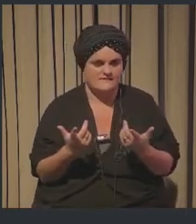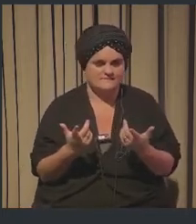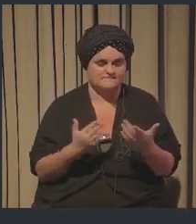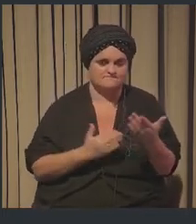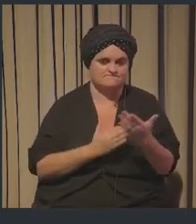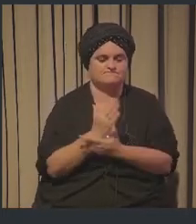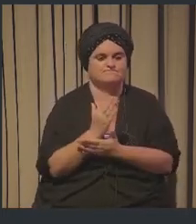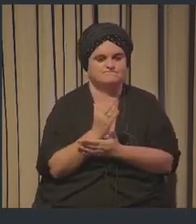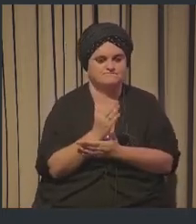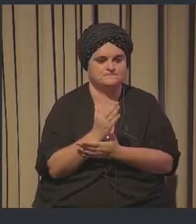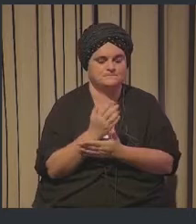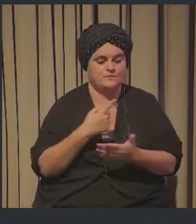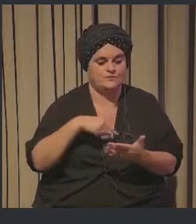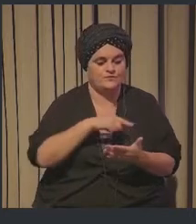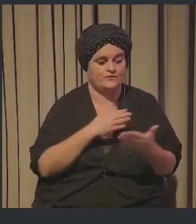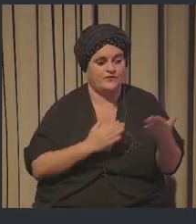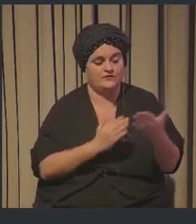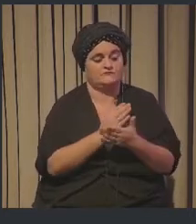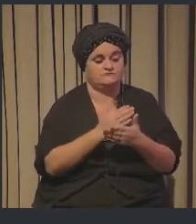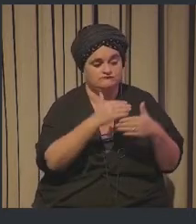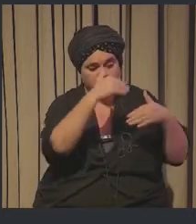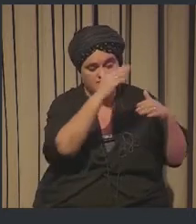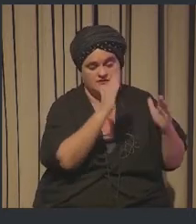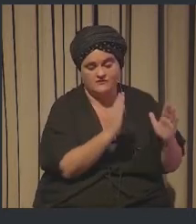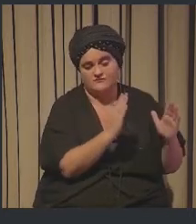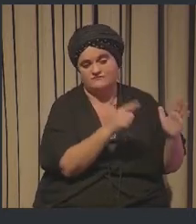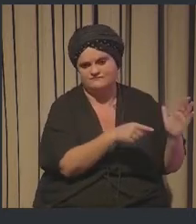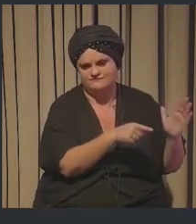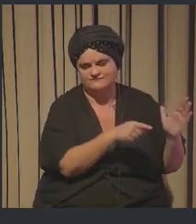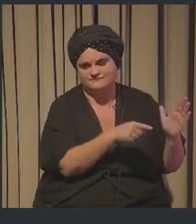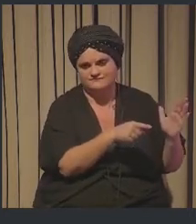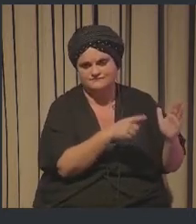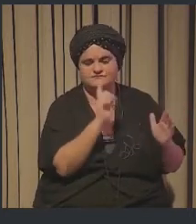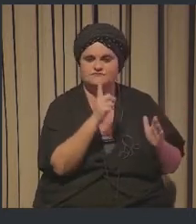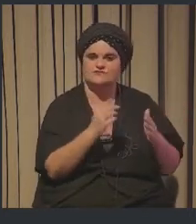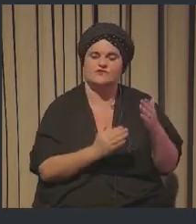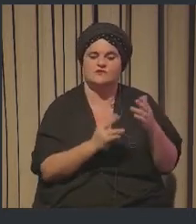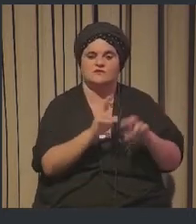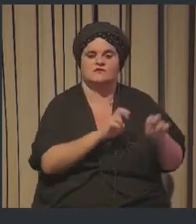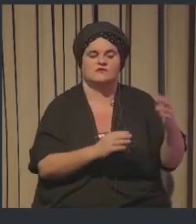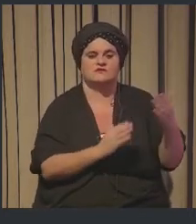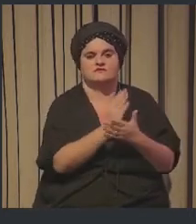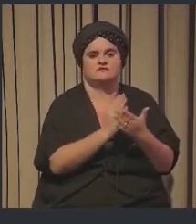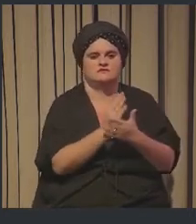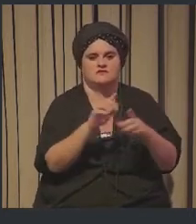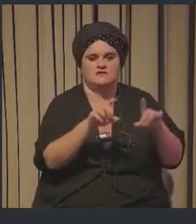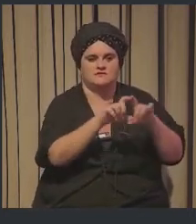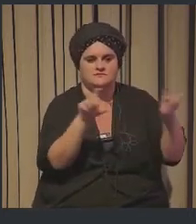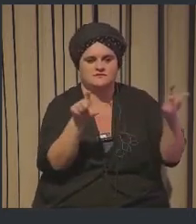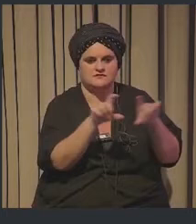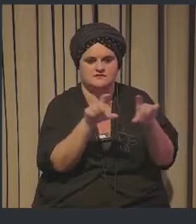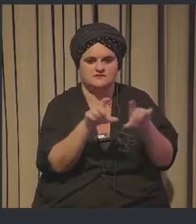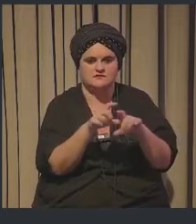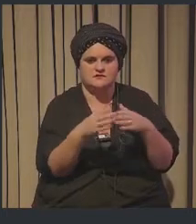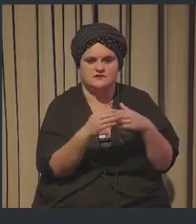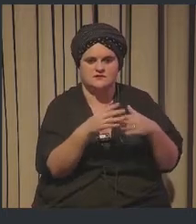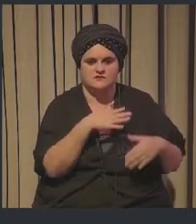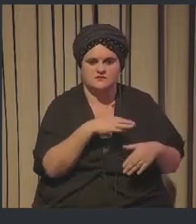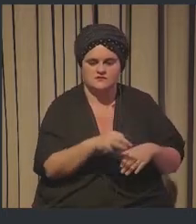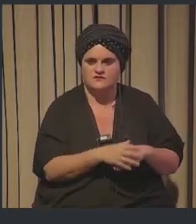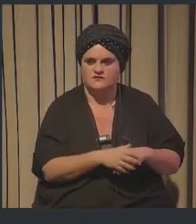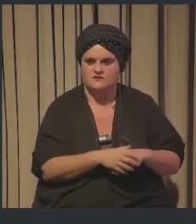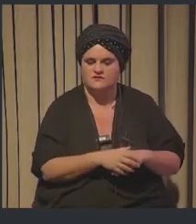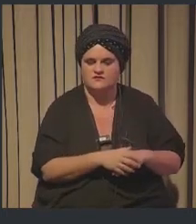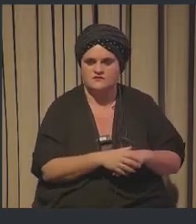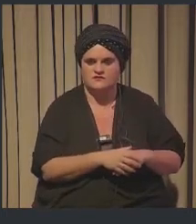lo que prestamos más atención. Y no solo buscamos disrupciones que una empresa pueda utilizar una